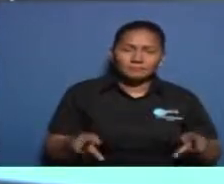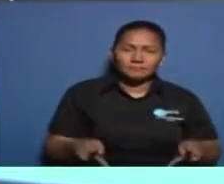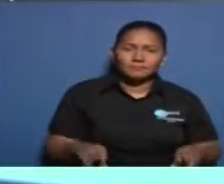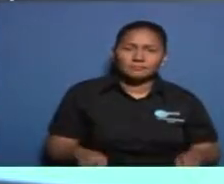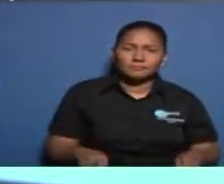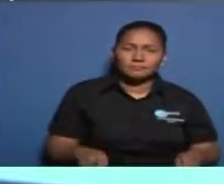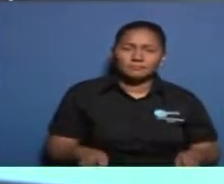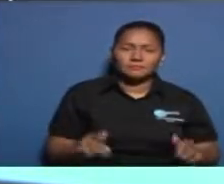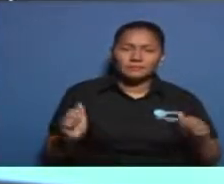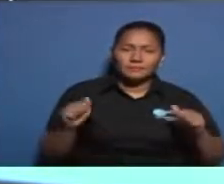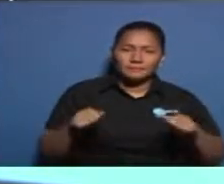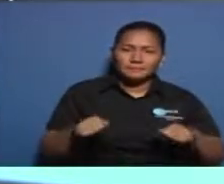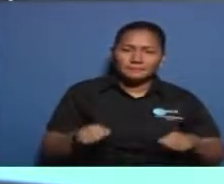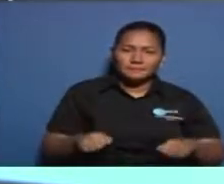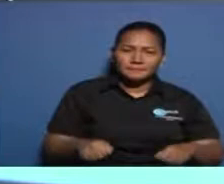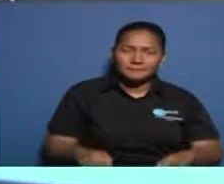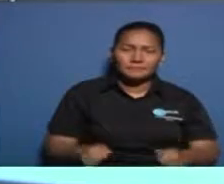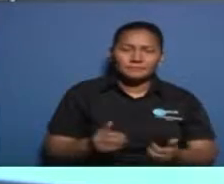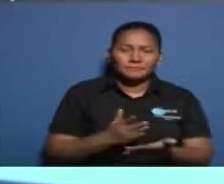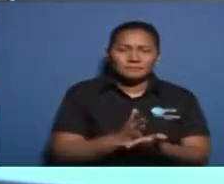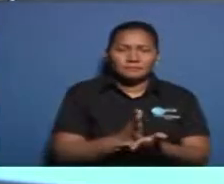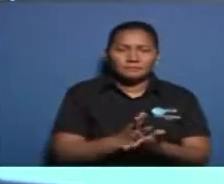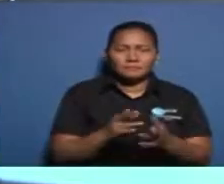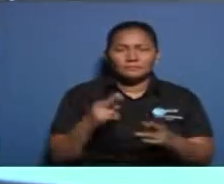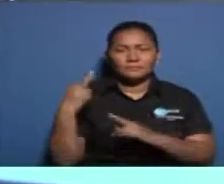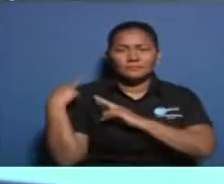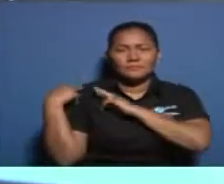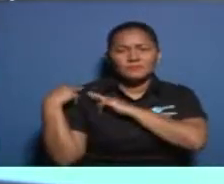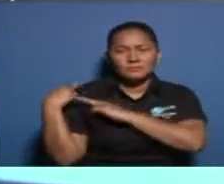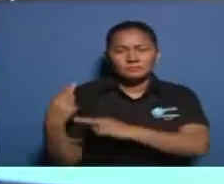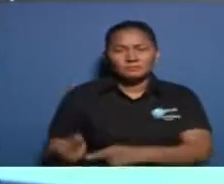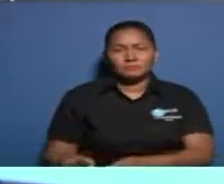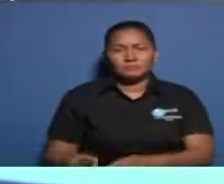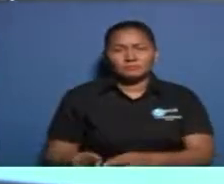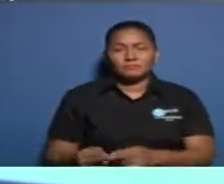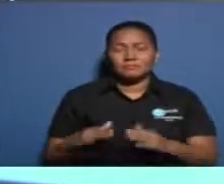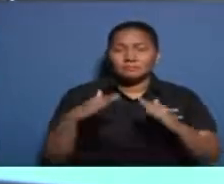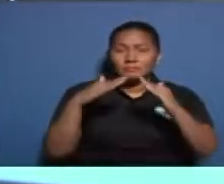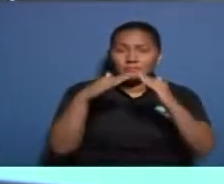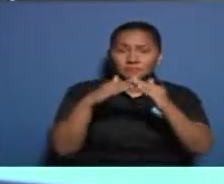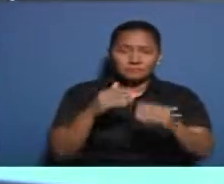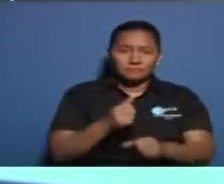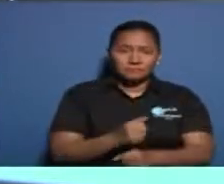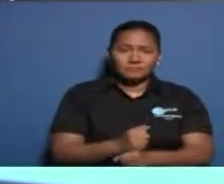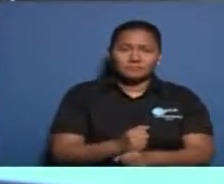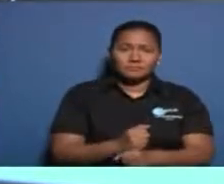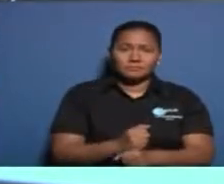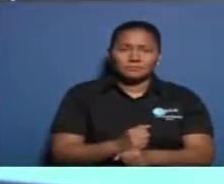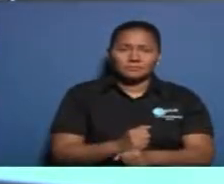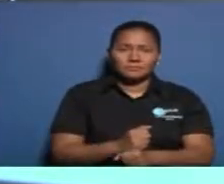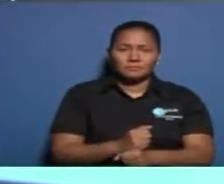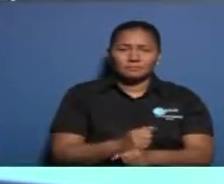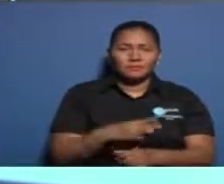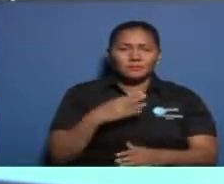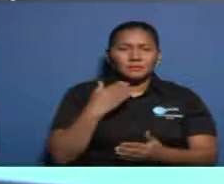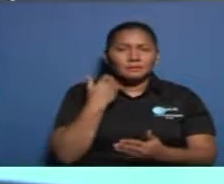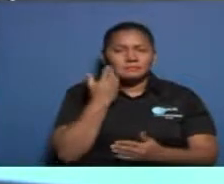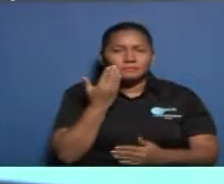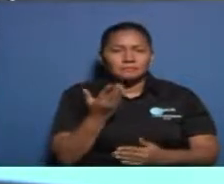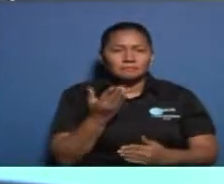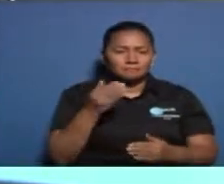podamos compartir responsabilidad en el ámbito privado en el ámbito doméstico para facilitar el acceso al mercado de trabajo